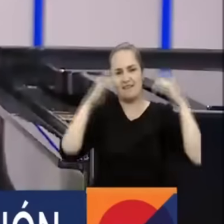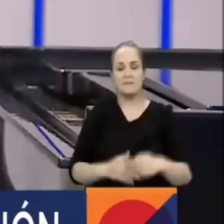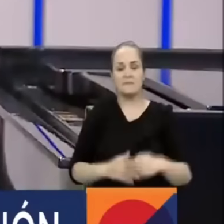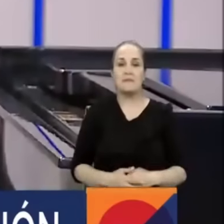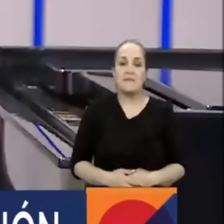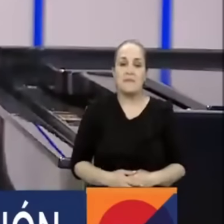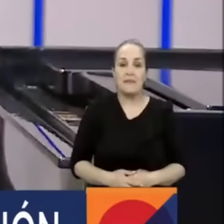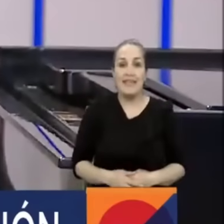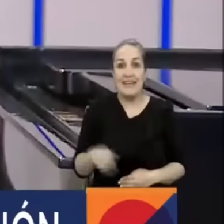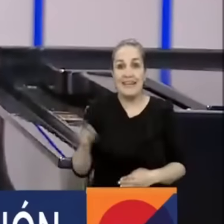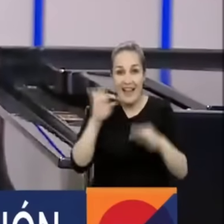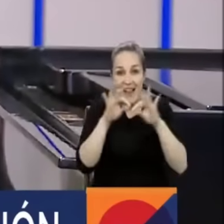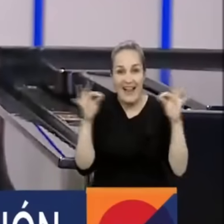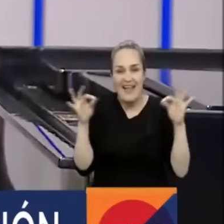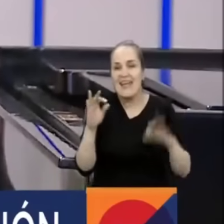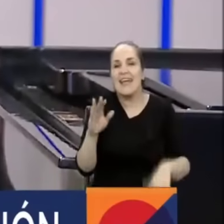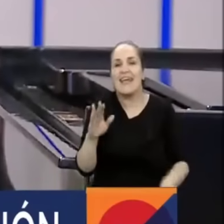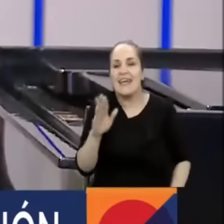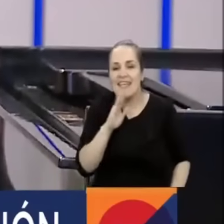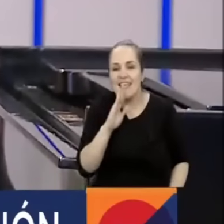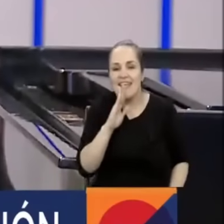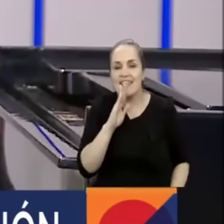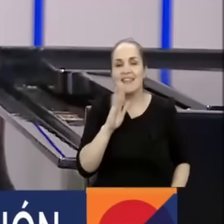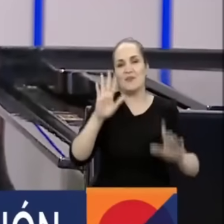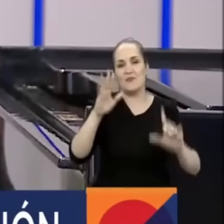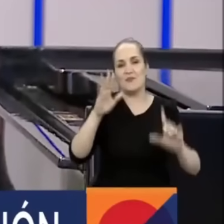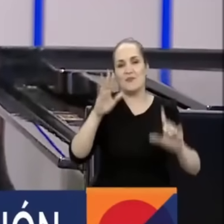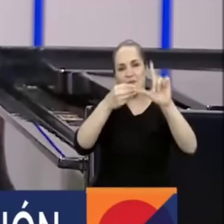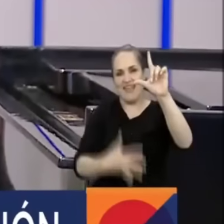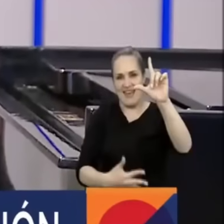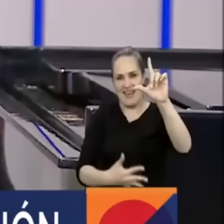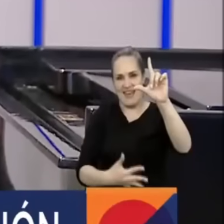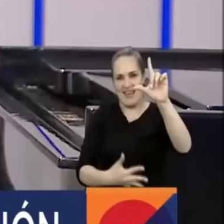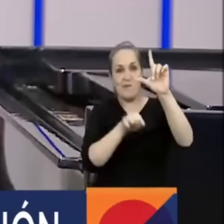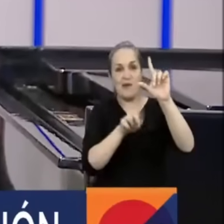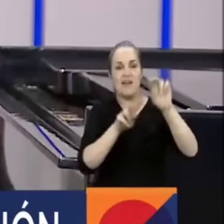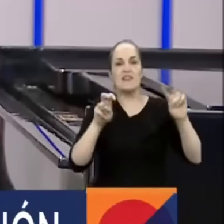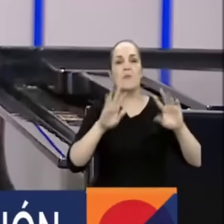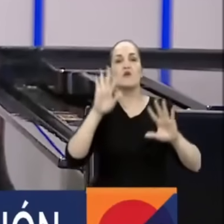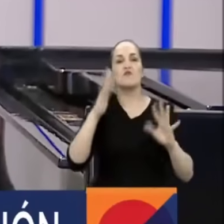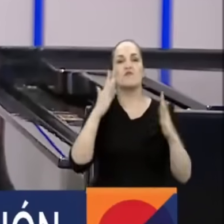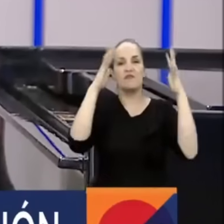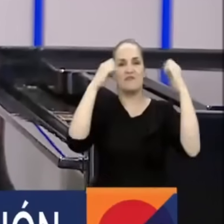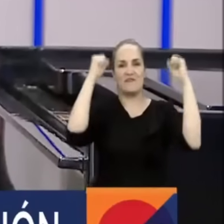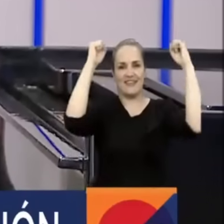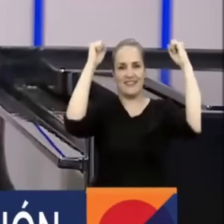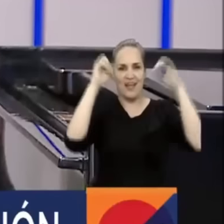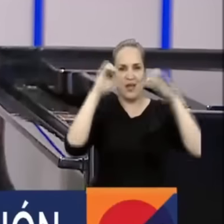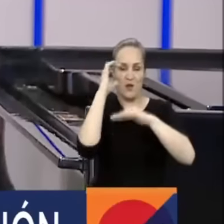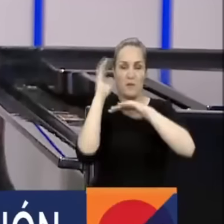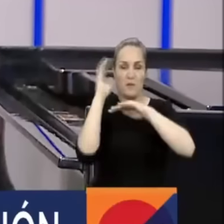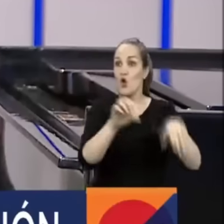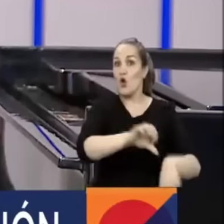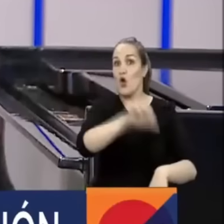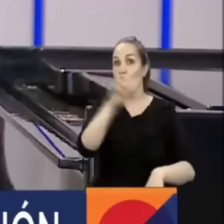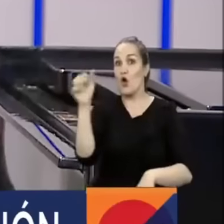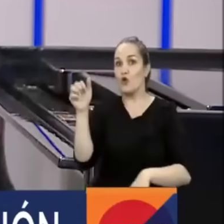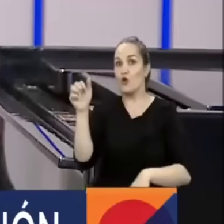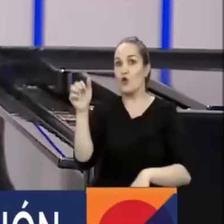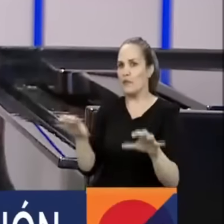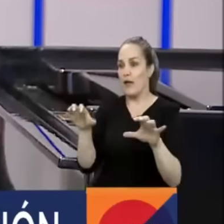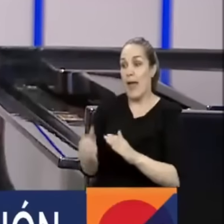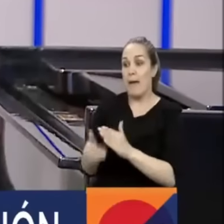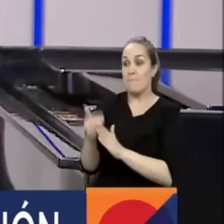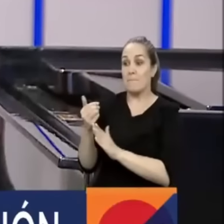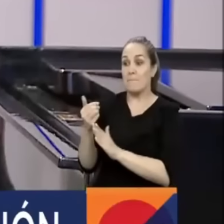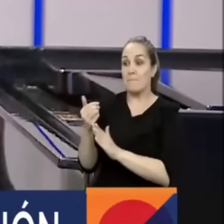Ese fragmento pertenecía a la serie Crónicas y Fiestas de Colombia. Ahora también hay otro evento antes de que comiencen